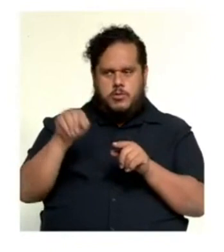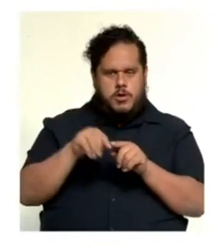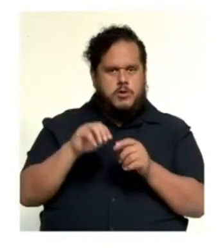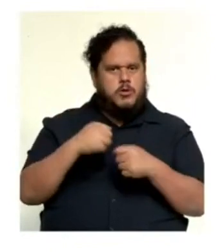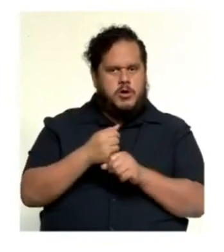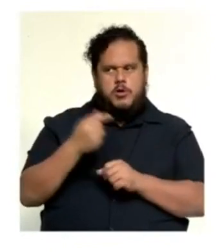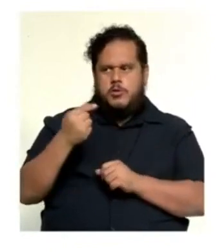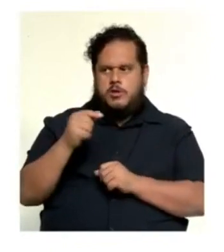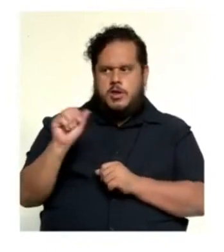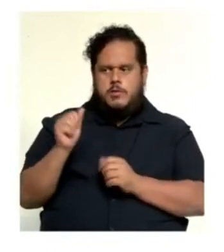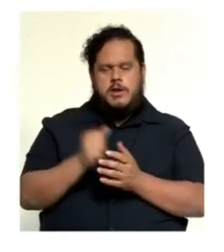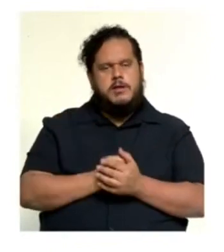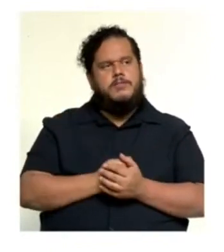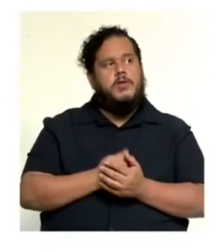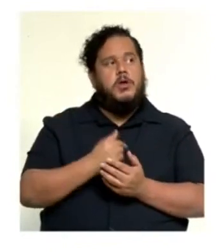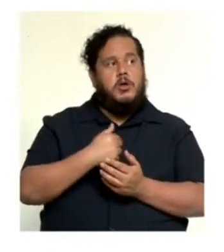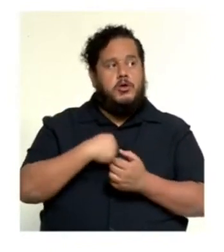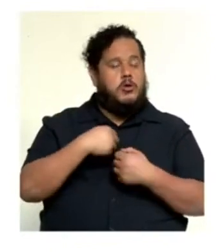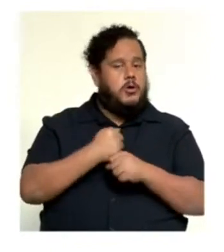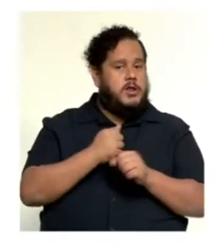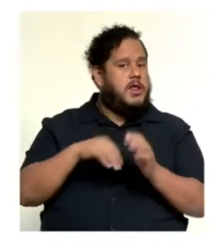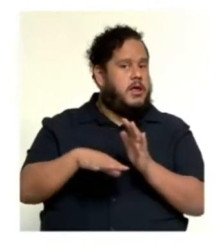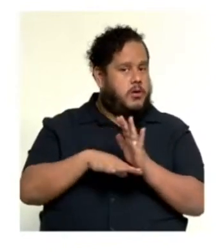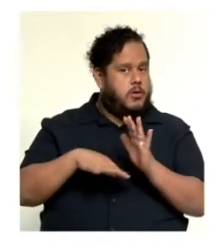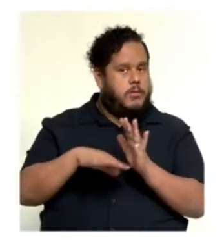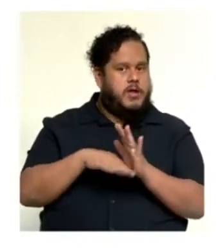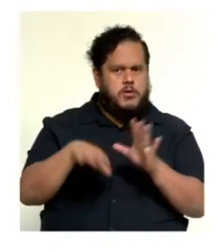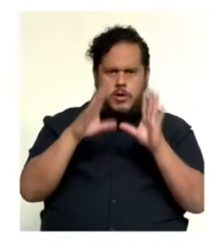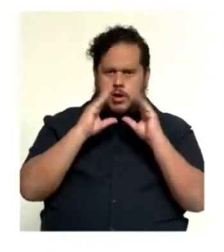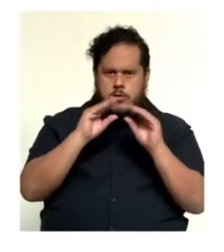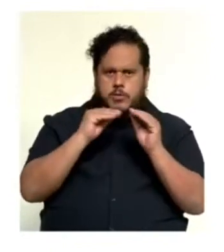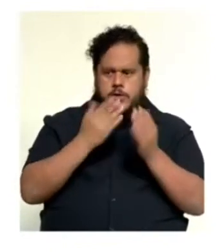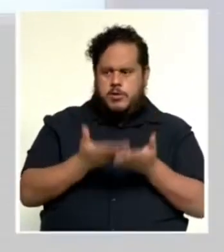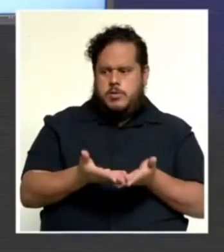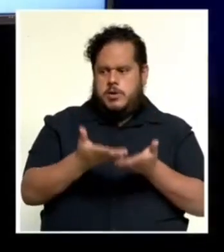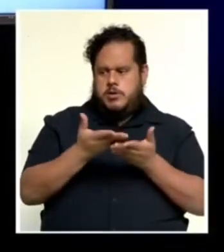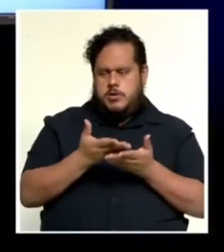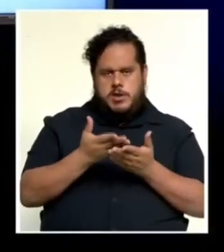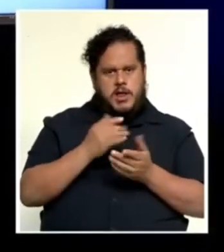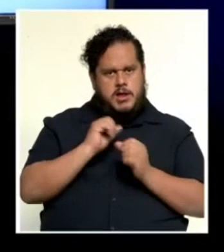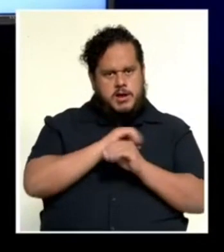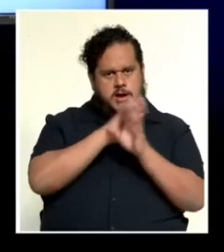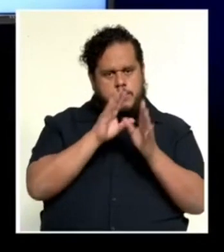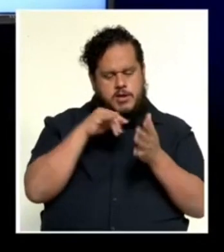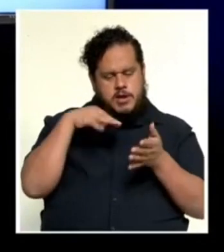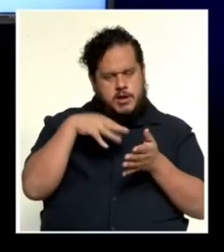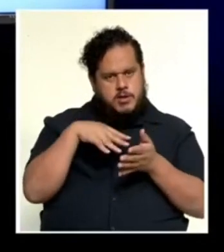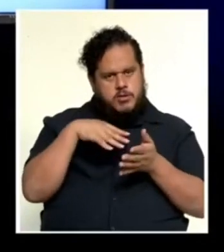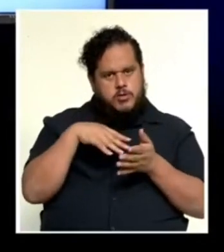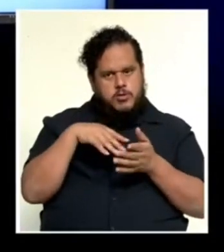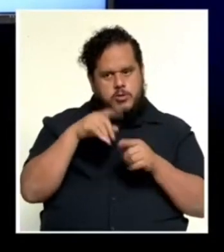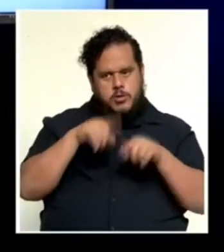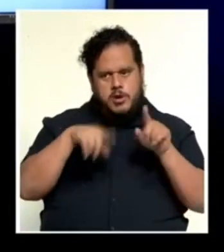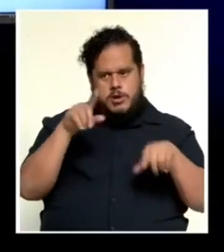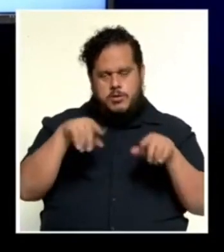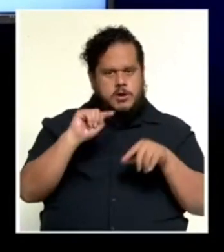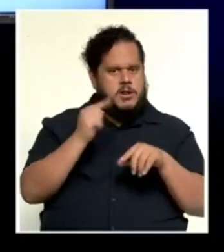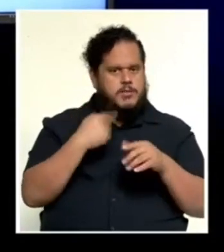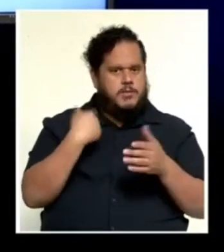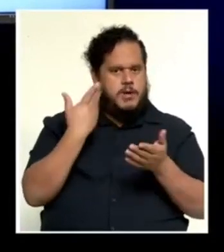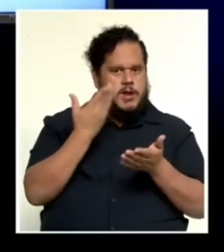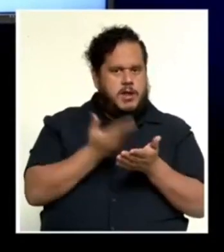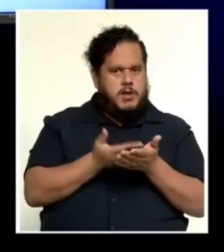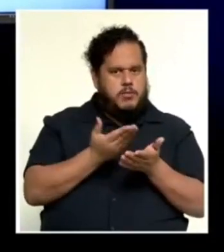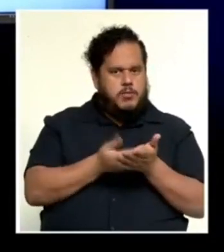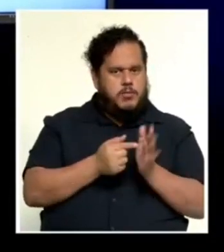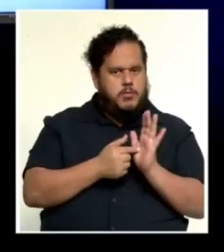Gustavo Araya. Exacto, lo elaboré con base en los datos que nos proporciona efectivamente el estudio aleatorio, que es la primera muestra que